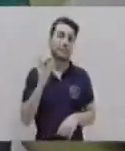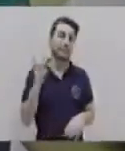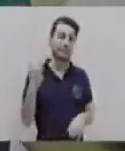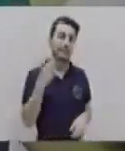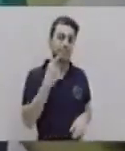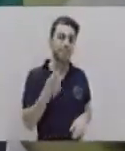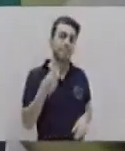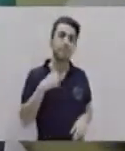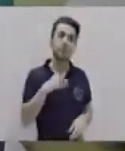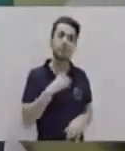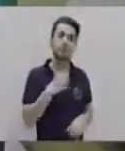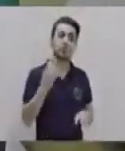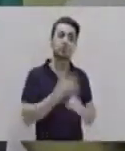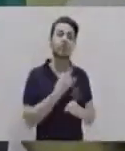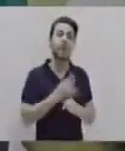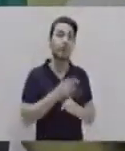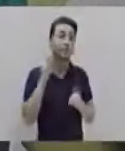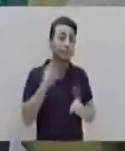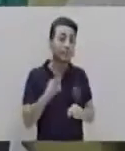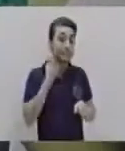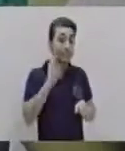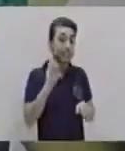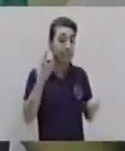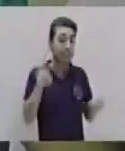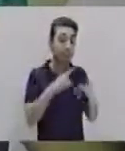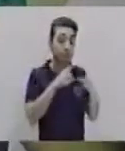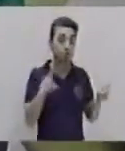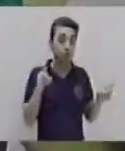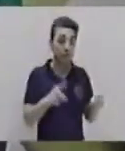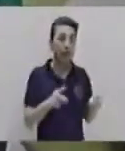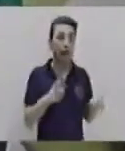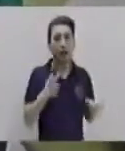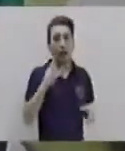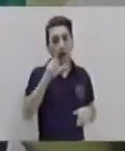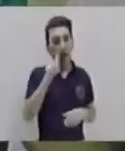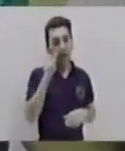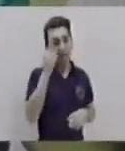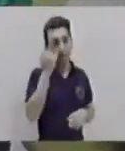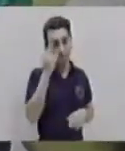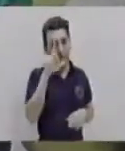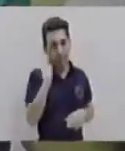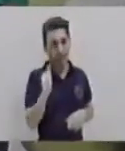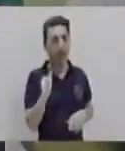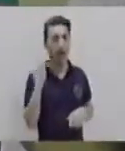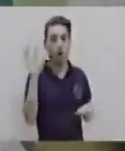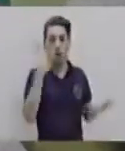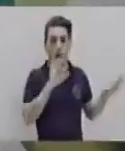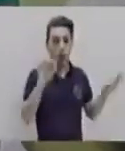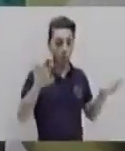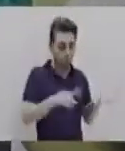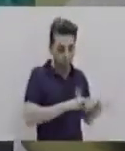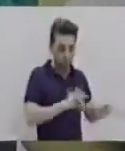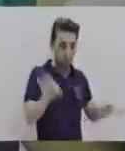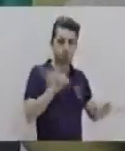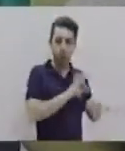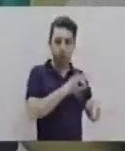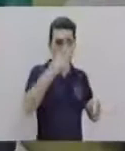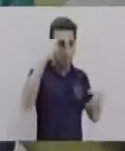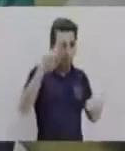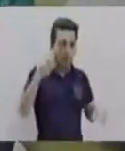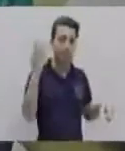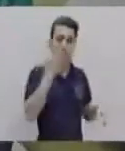principio, utilizamos este tipo de música instrumental, música clásica, para poder estudiar. ¿Y sabes por